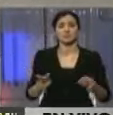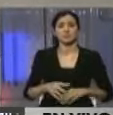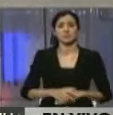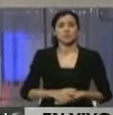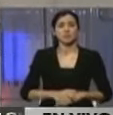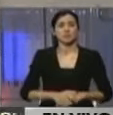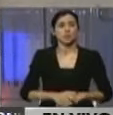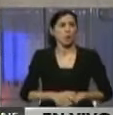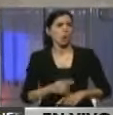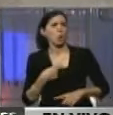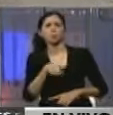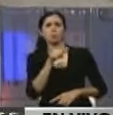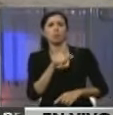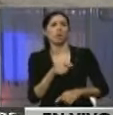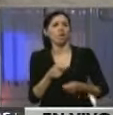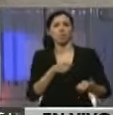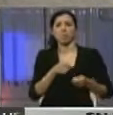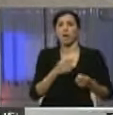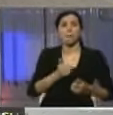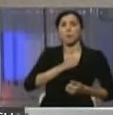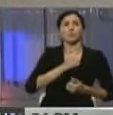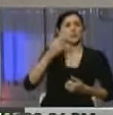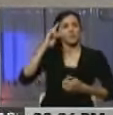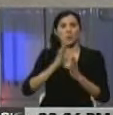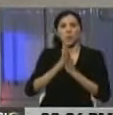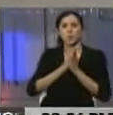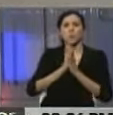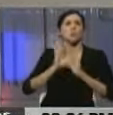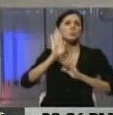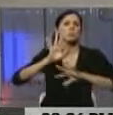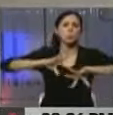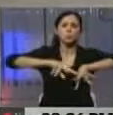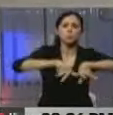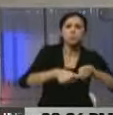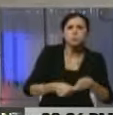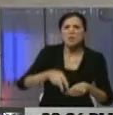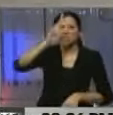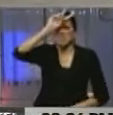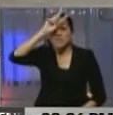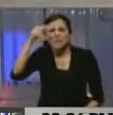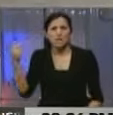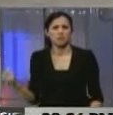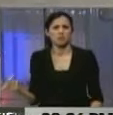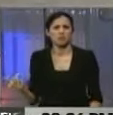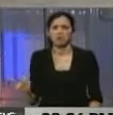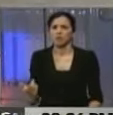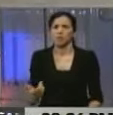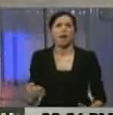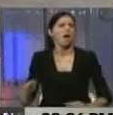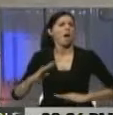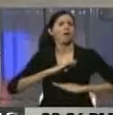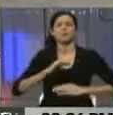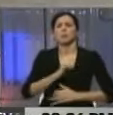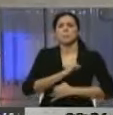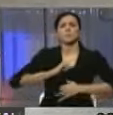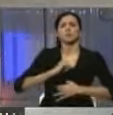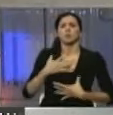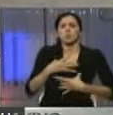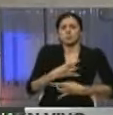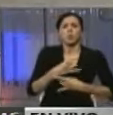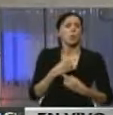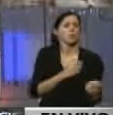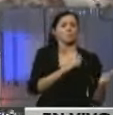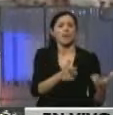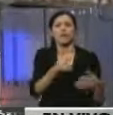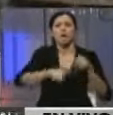a utilizar las capacidades productivas para corromperse, para bachaquear, para satisfacer las necesidades de bandas